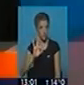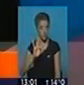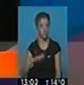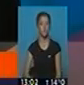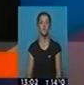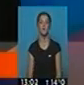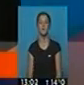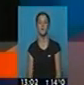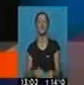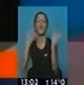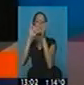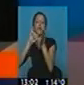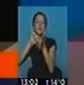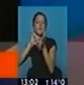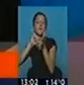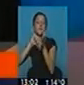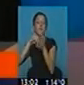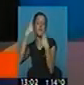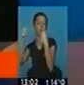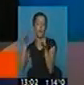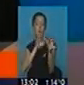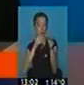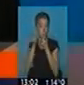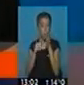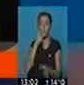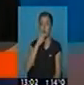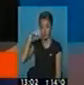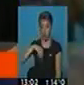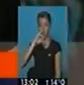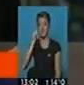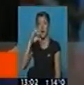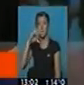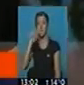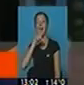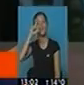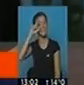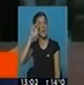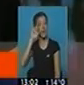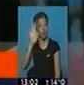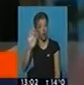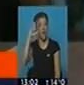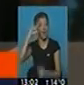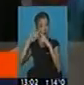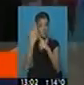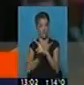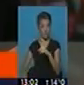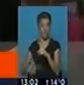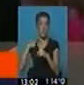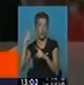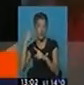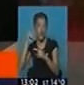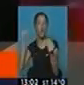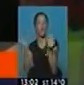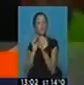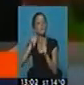han intentado abrir un canal de diálogo. En este momento está Rodríguez Zapatero, el ex jefe del gobierno de España, intentándolo con otras